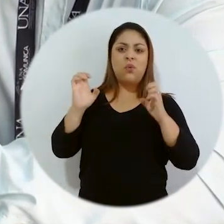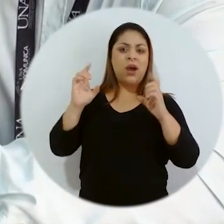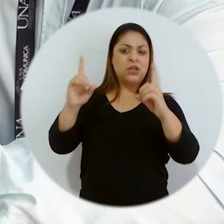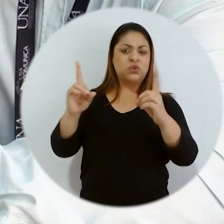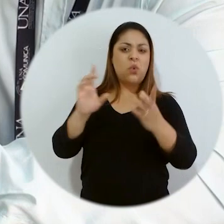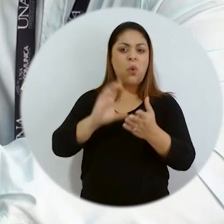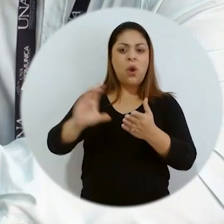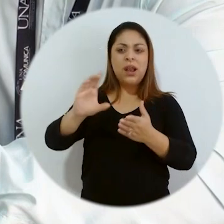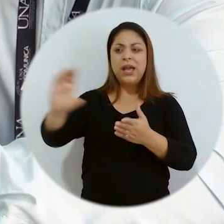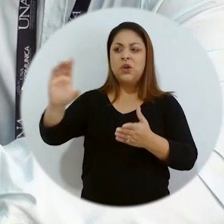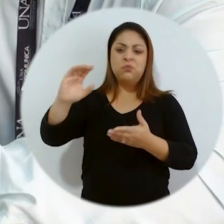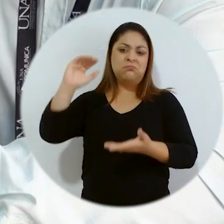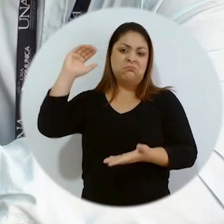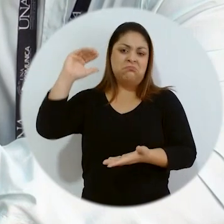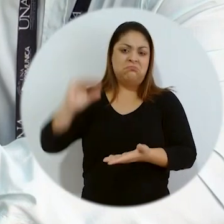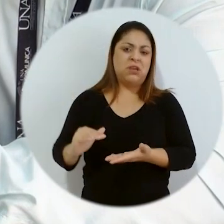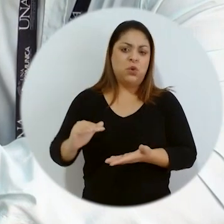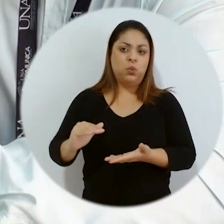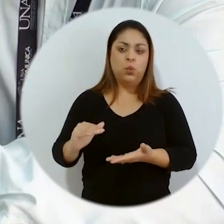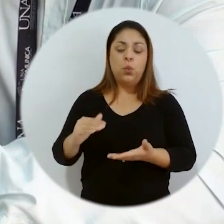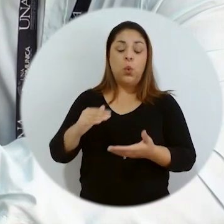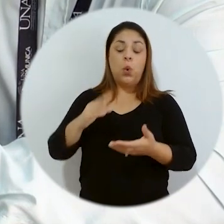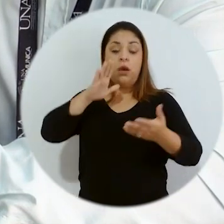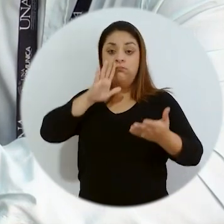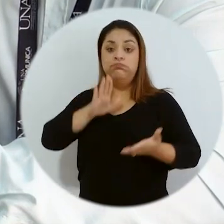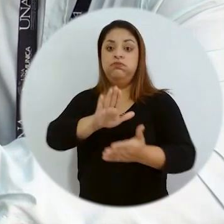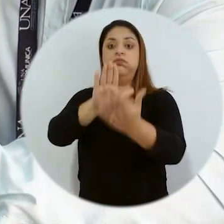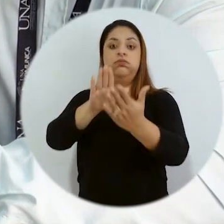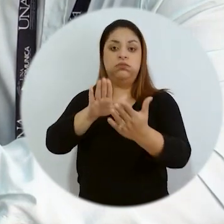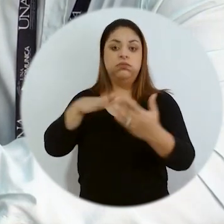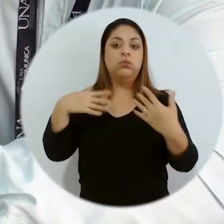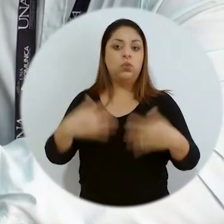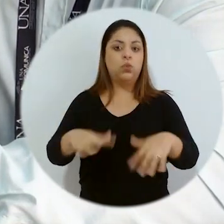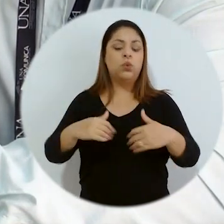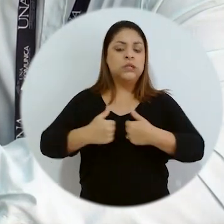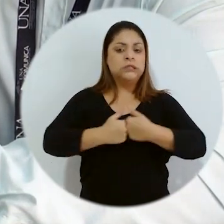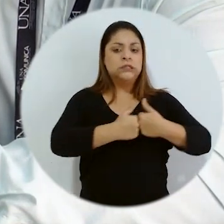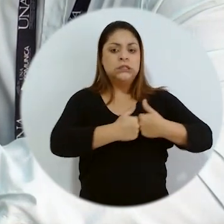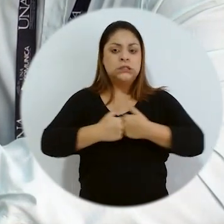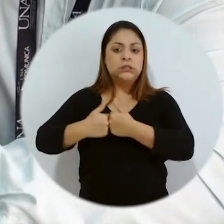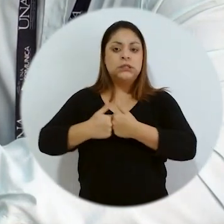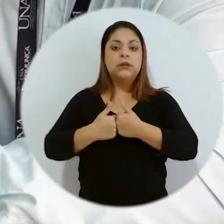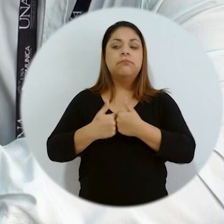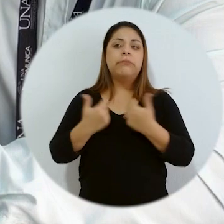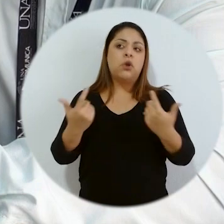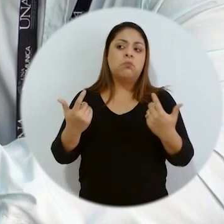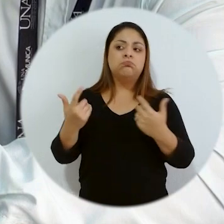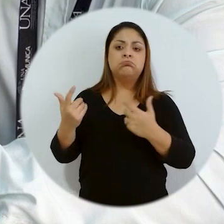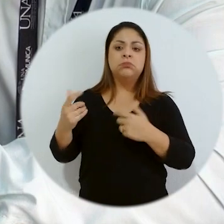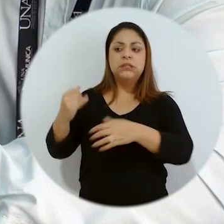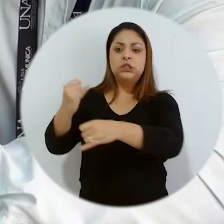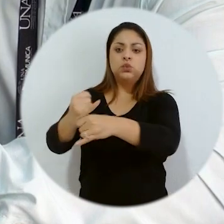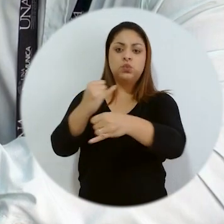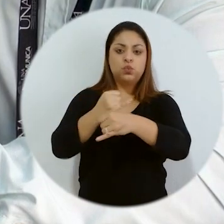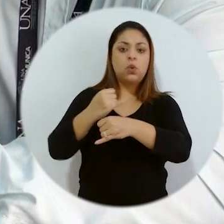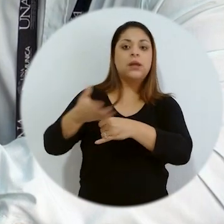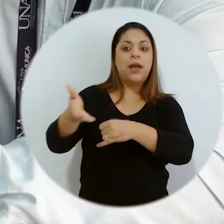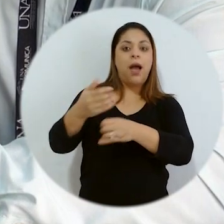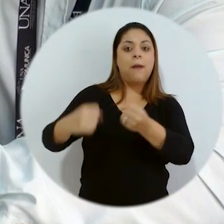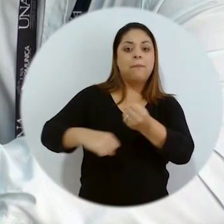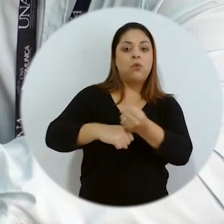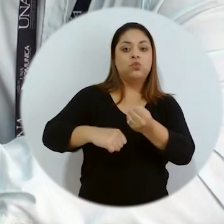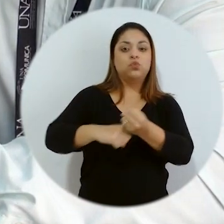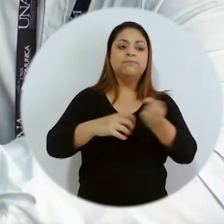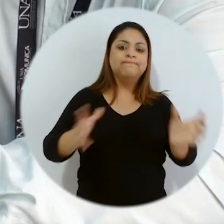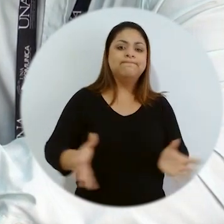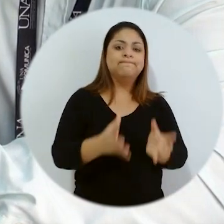metodología diferente a nivel de educación secundaria, ¿verdad? Entonces son retos que han tenido que enfrentarse, pero que con las instancias de apoyo pues han